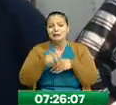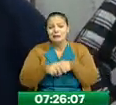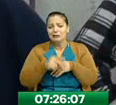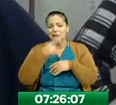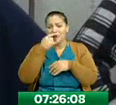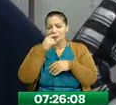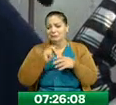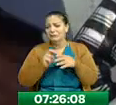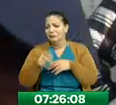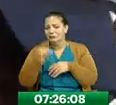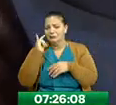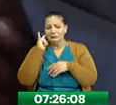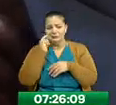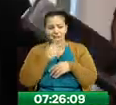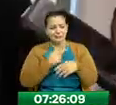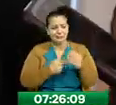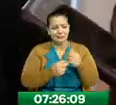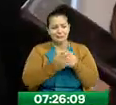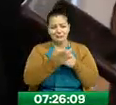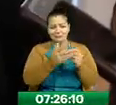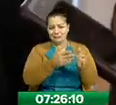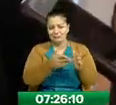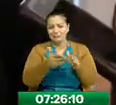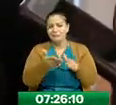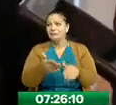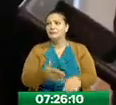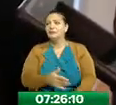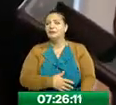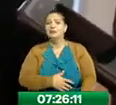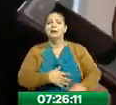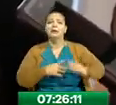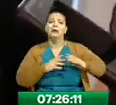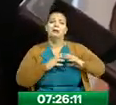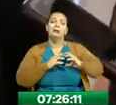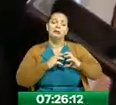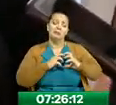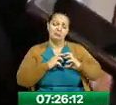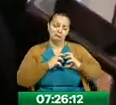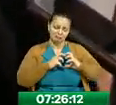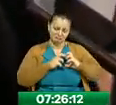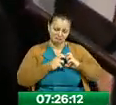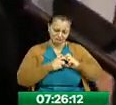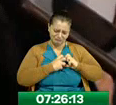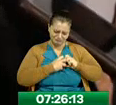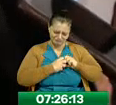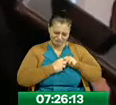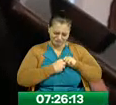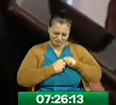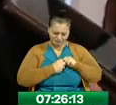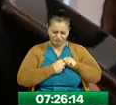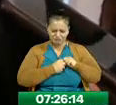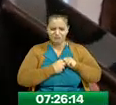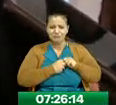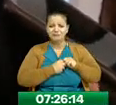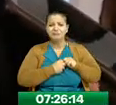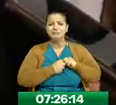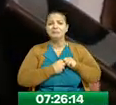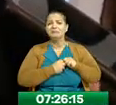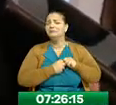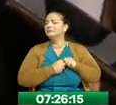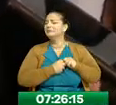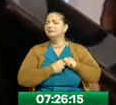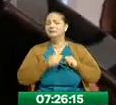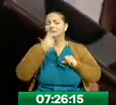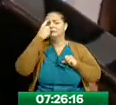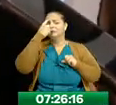verles. Creo que me duele el corazón porque verles ahí es algo que yo cierro los ojos y digo, esto no está pasando